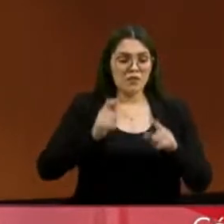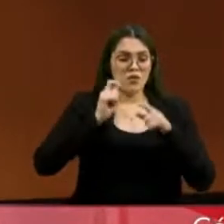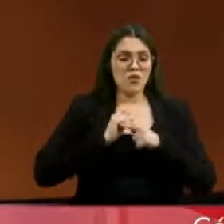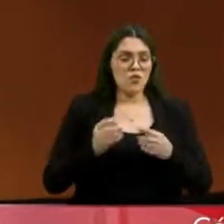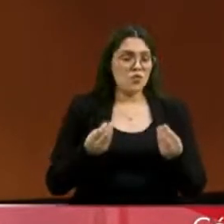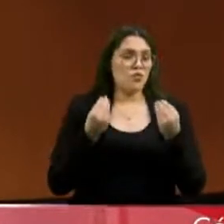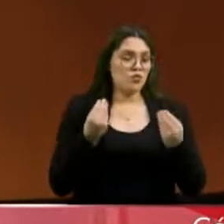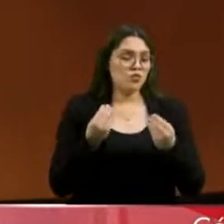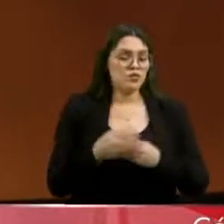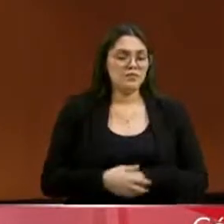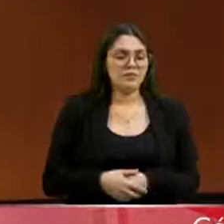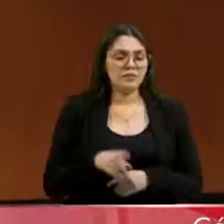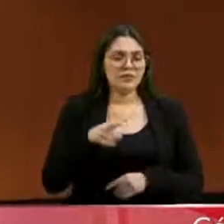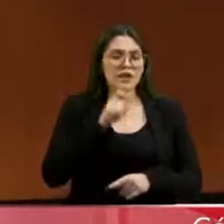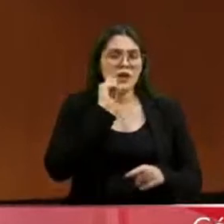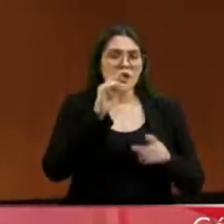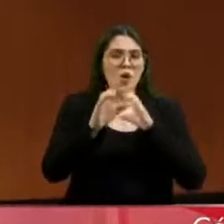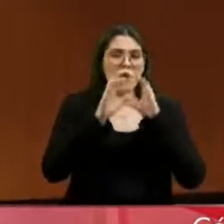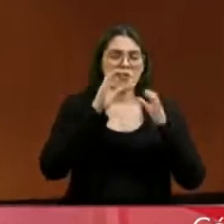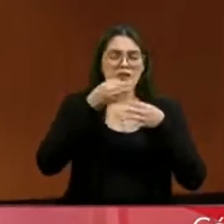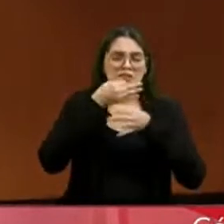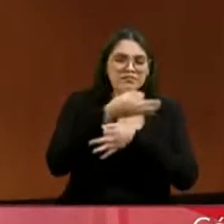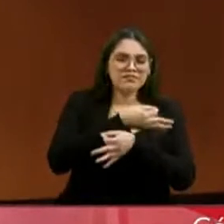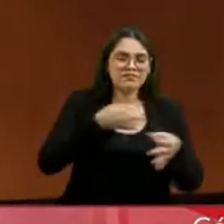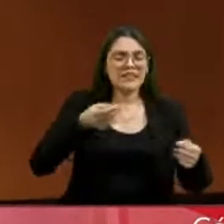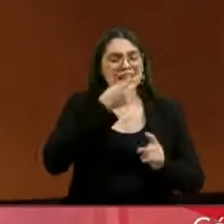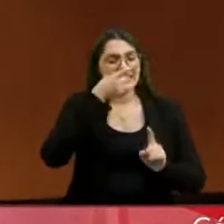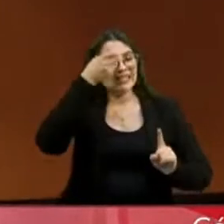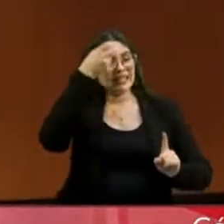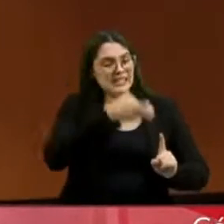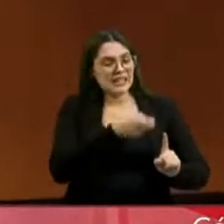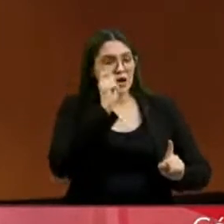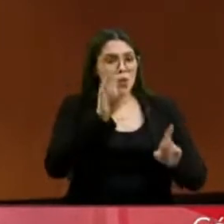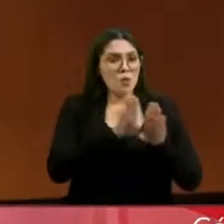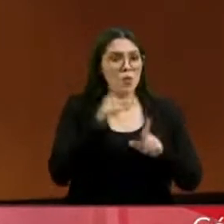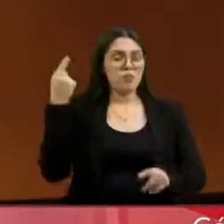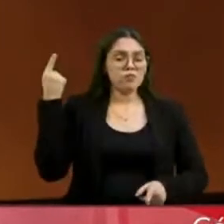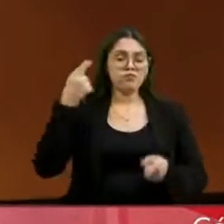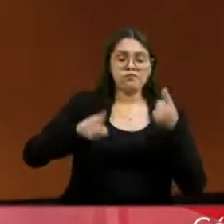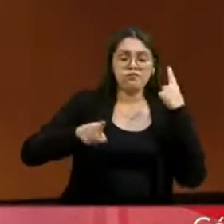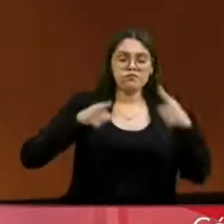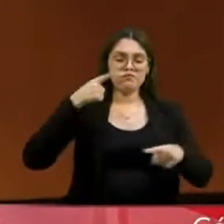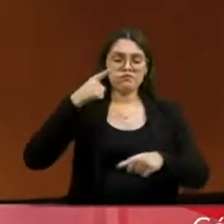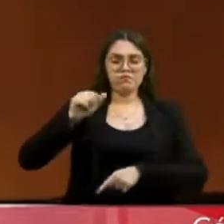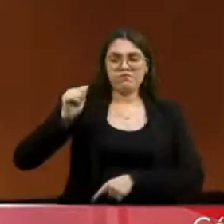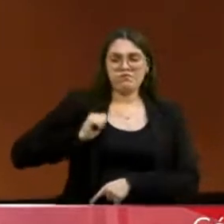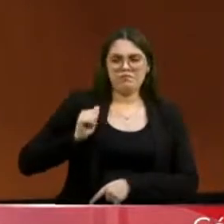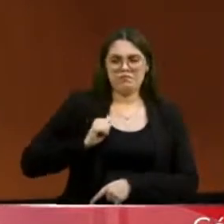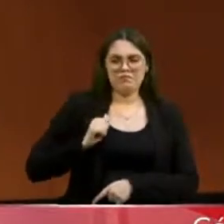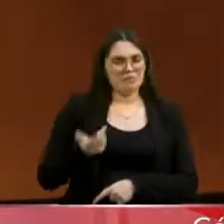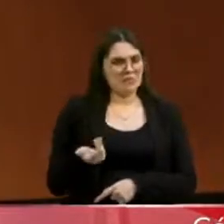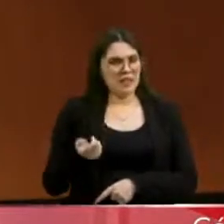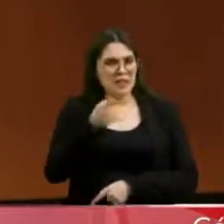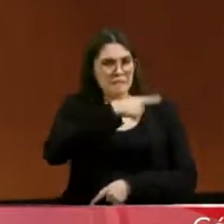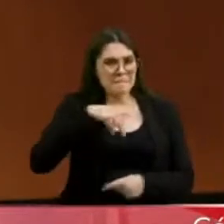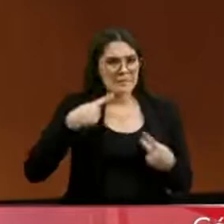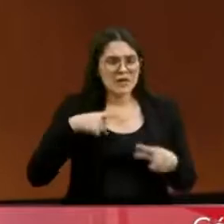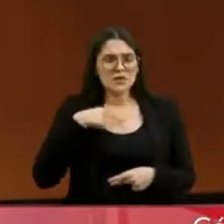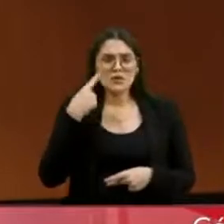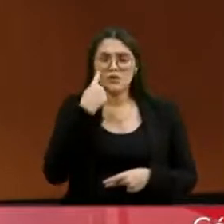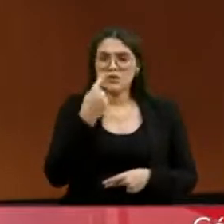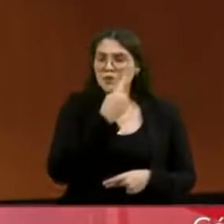de comunicación que es una dictadura. Ahora resulta que el pueblo de México mande es